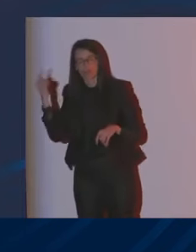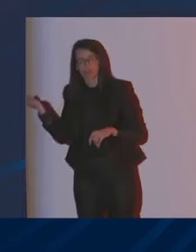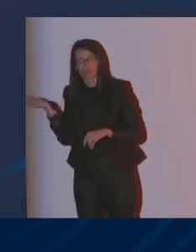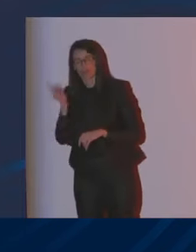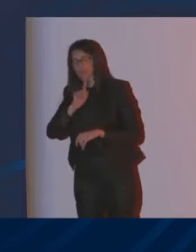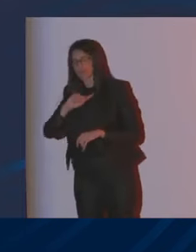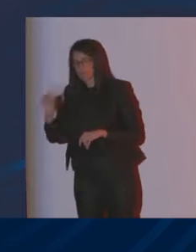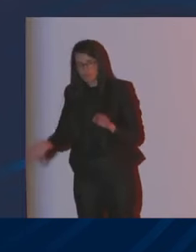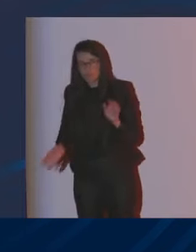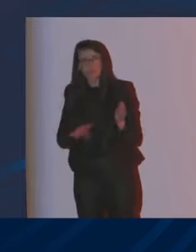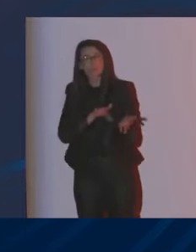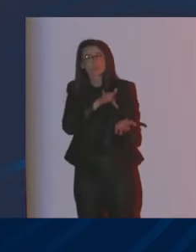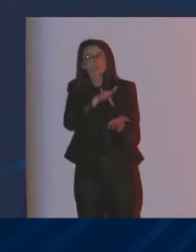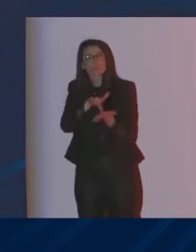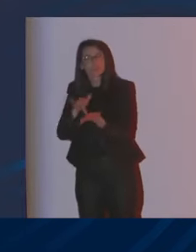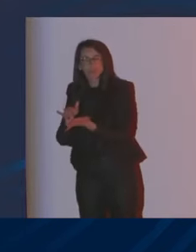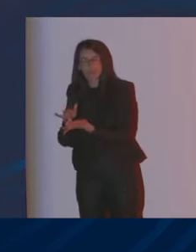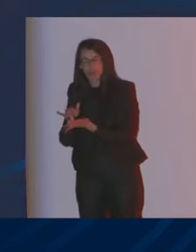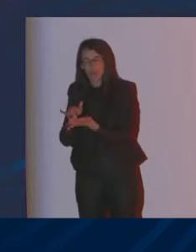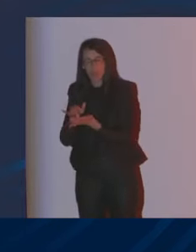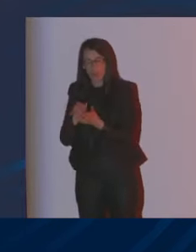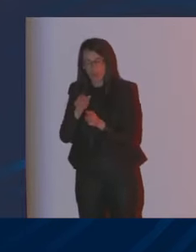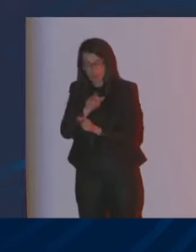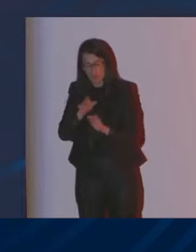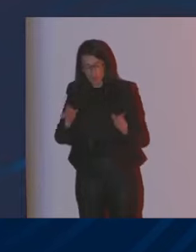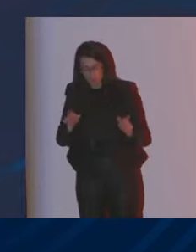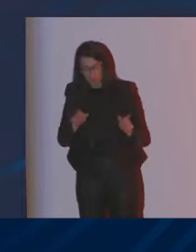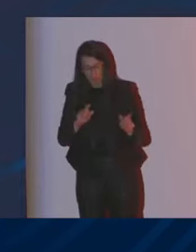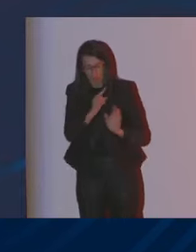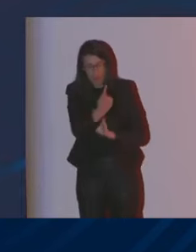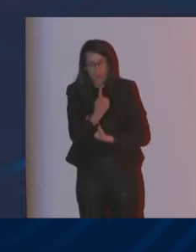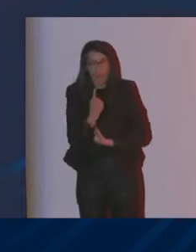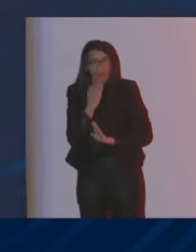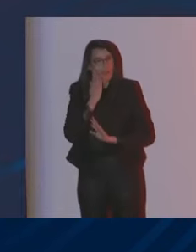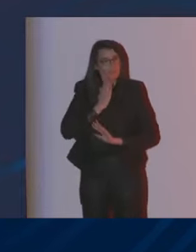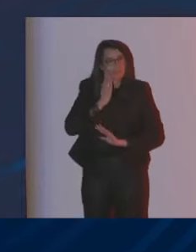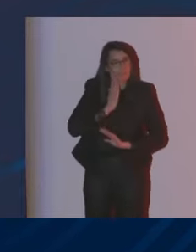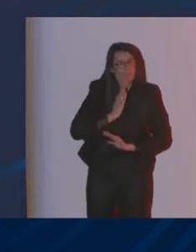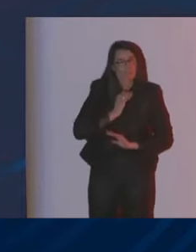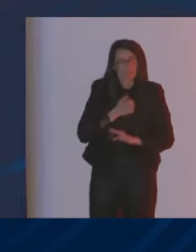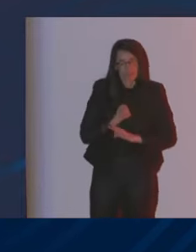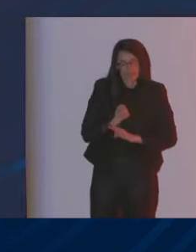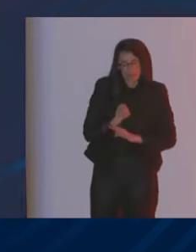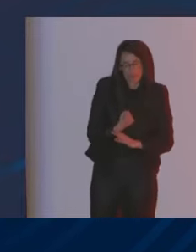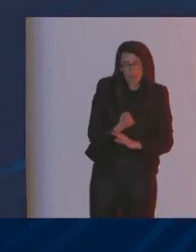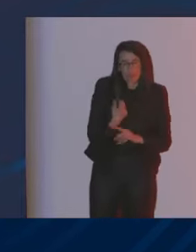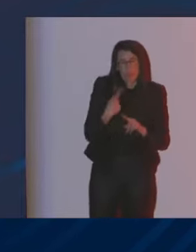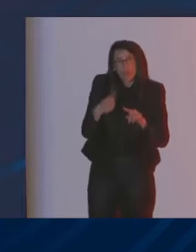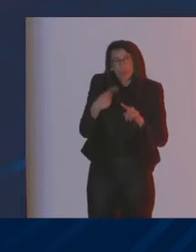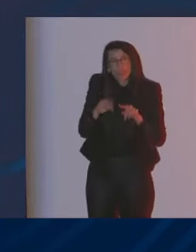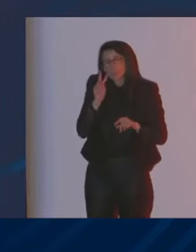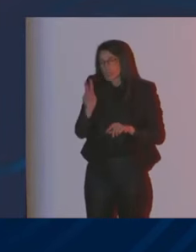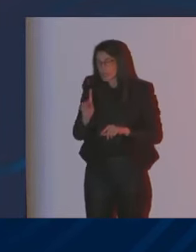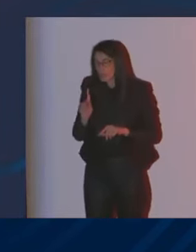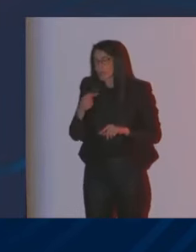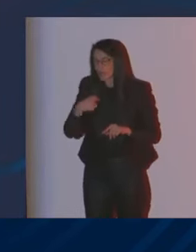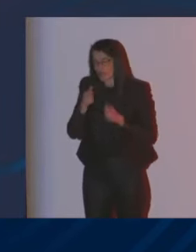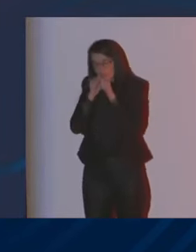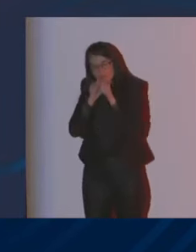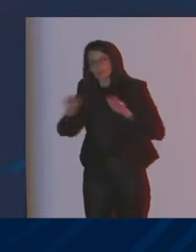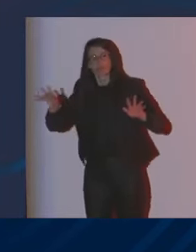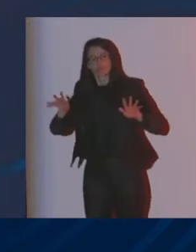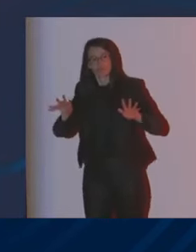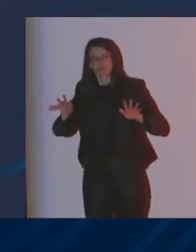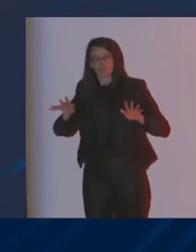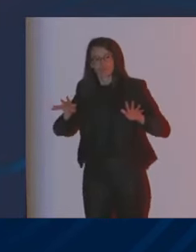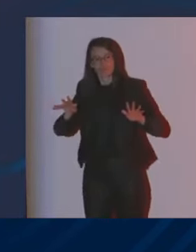extraordinarios. Hemos sido refugio, consuelo. Hemos hecho visible lo invisible. Hemos